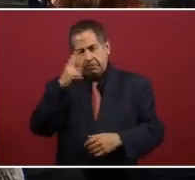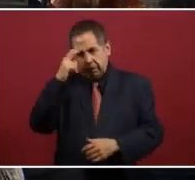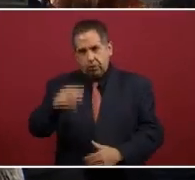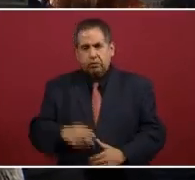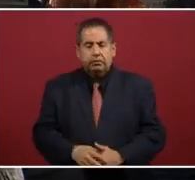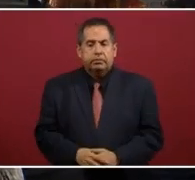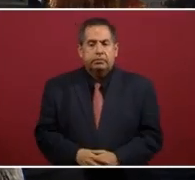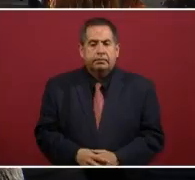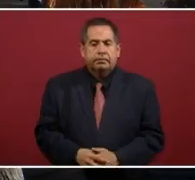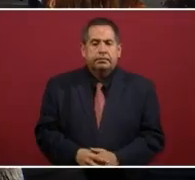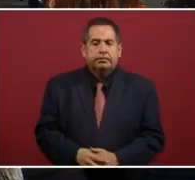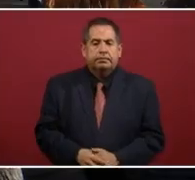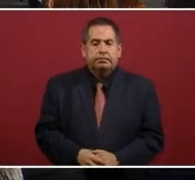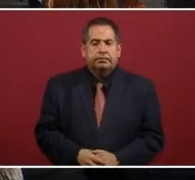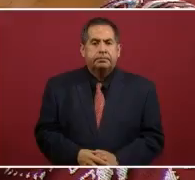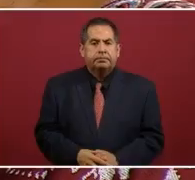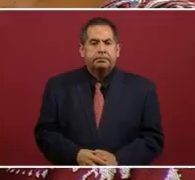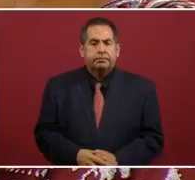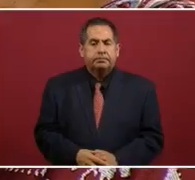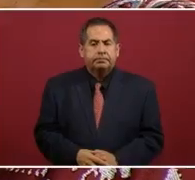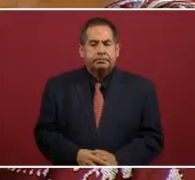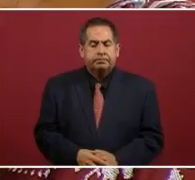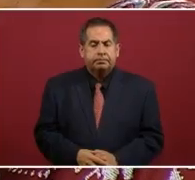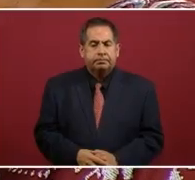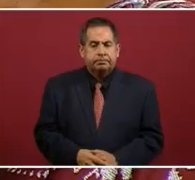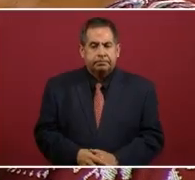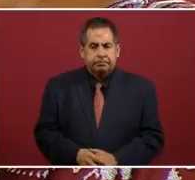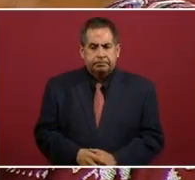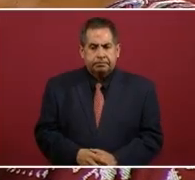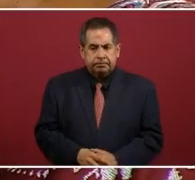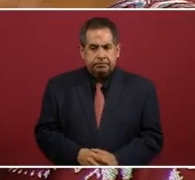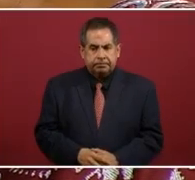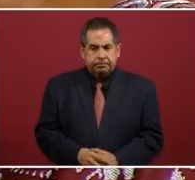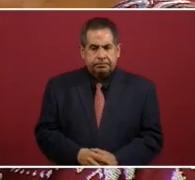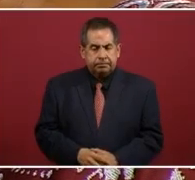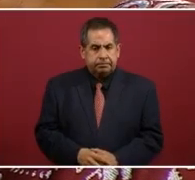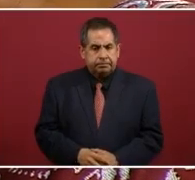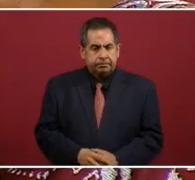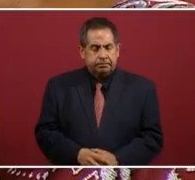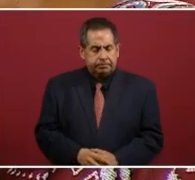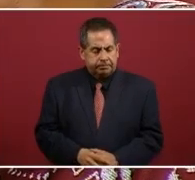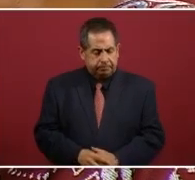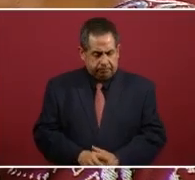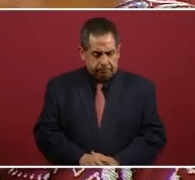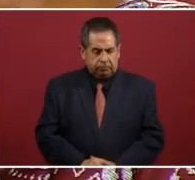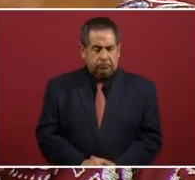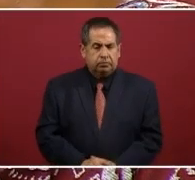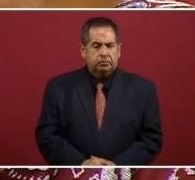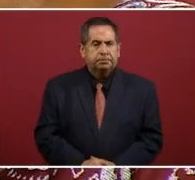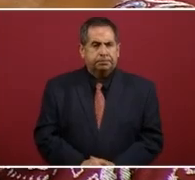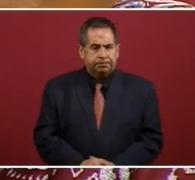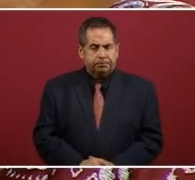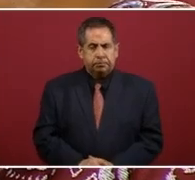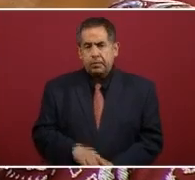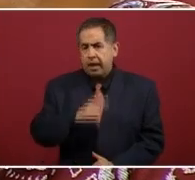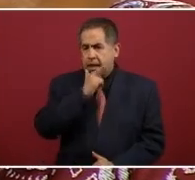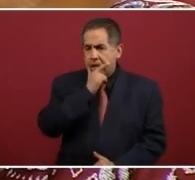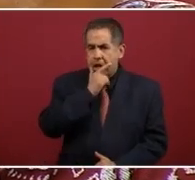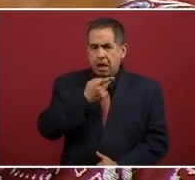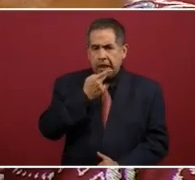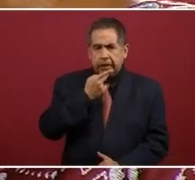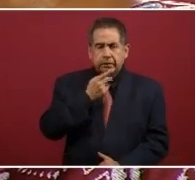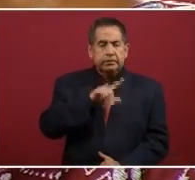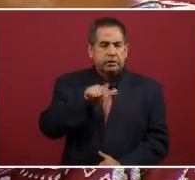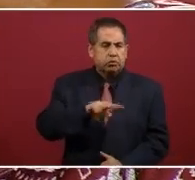This is to collaborate and to support the government of Mexico in its aim to put an end to femicide and